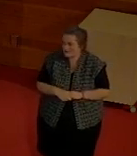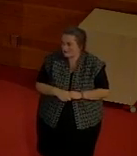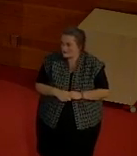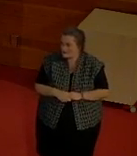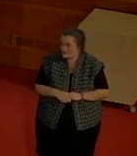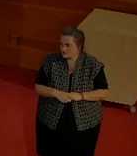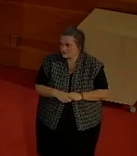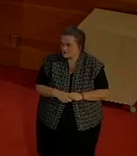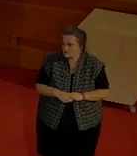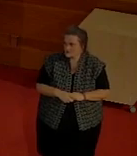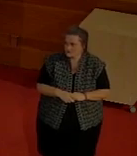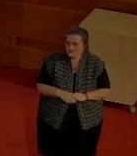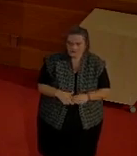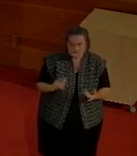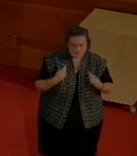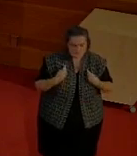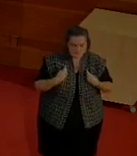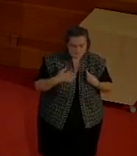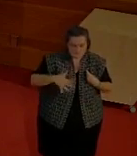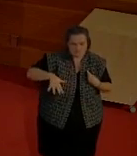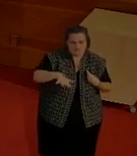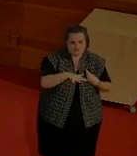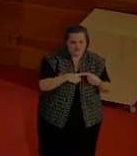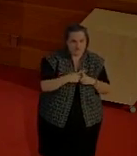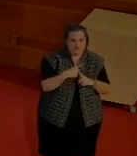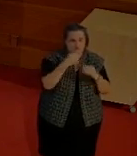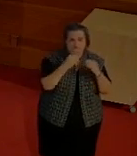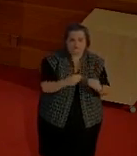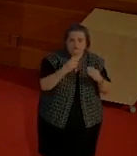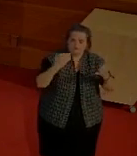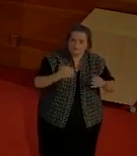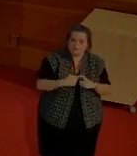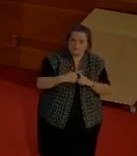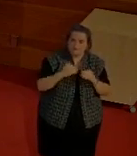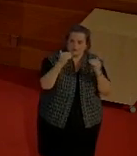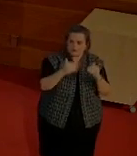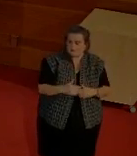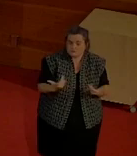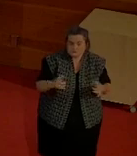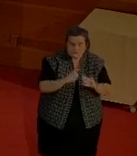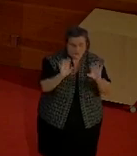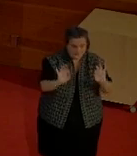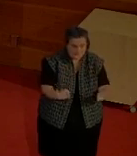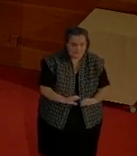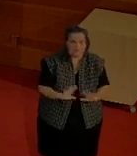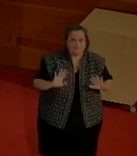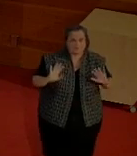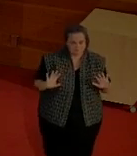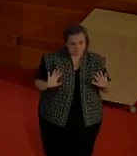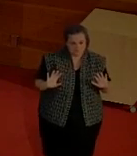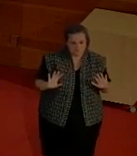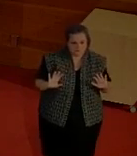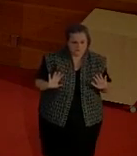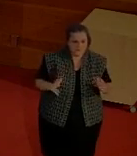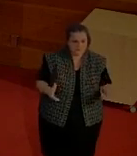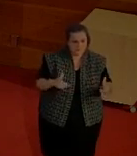en esos otros términos vivimos en el lugar de mayor nivel de bienestar y mayor nivel de seguridad es un hecho pero cómo Hemos llegado hasta